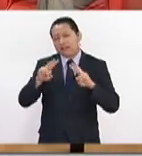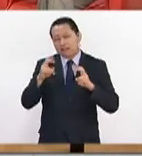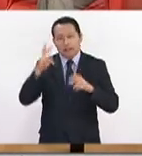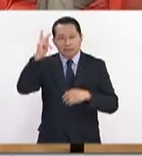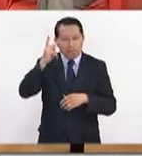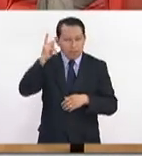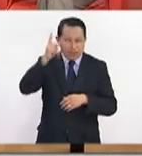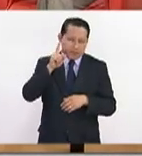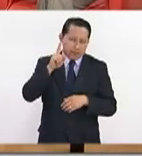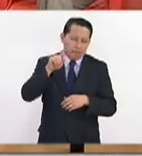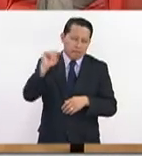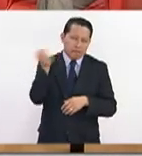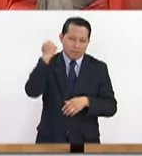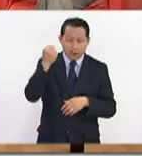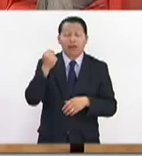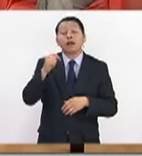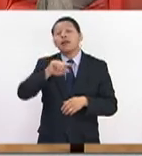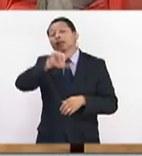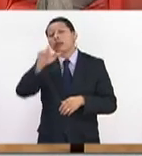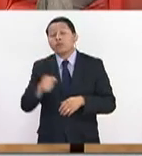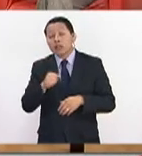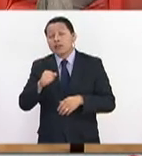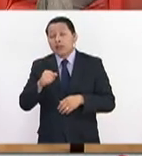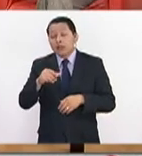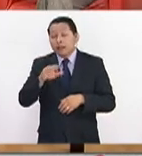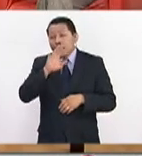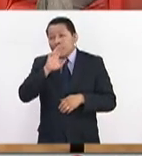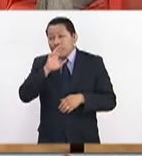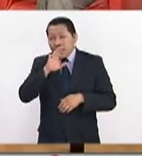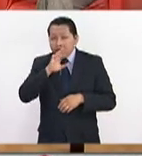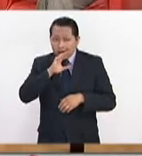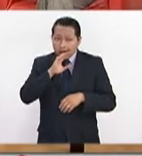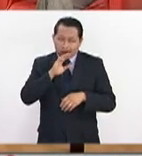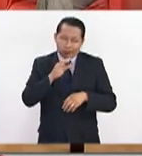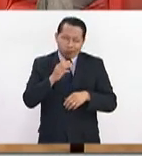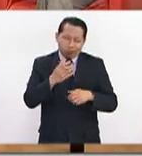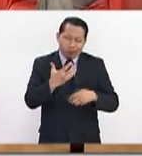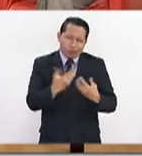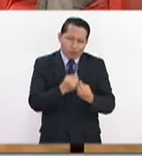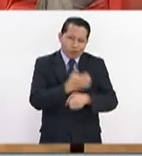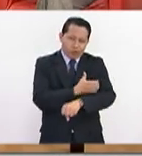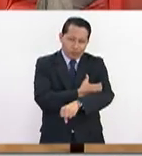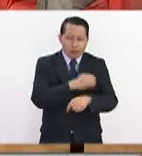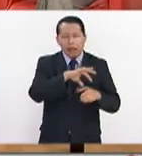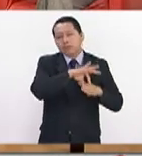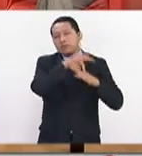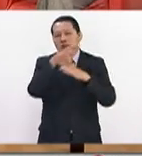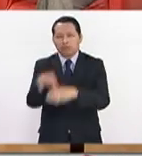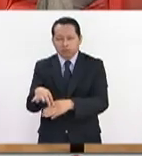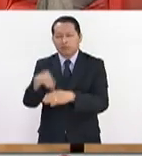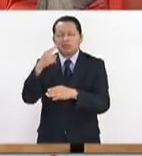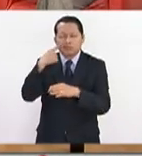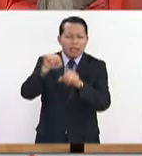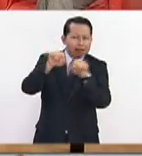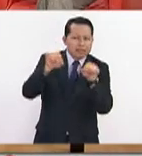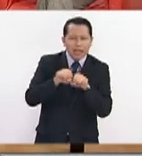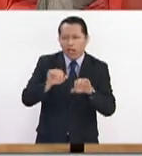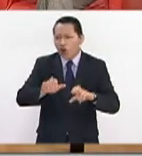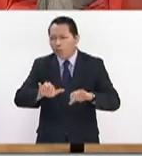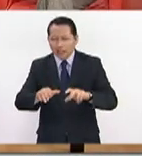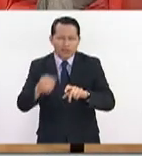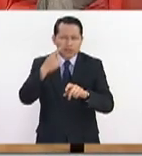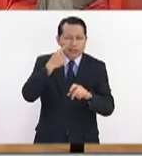al campus acompañadas de sus madres y en ese momento, mientras las niñas pasan a salas de cómputo,